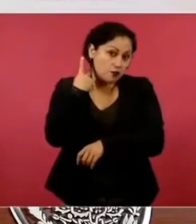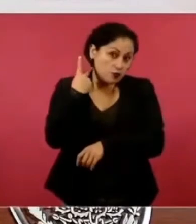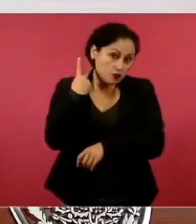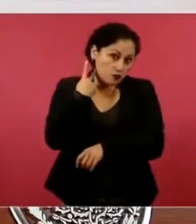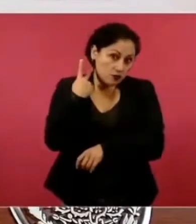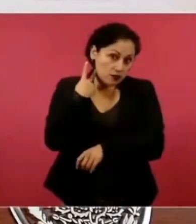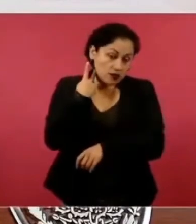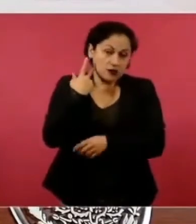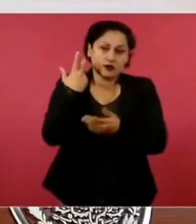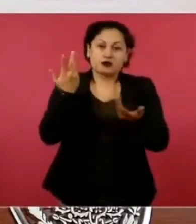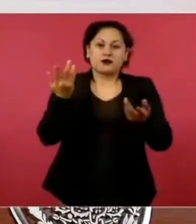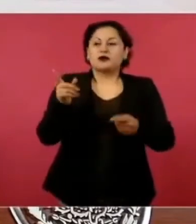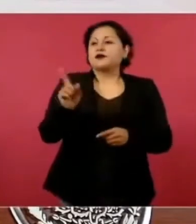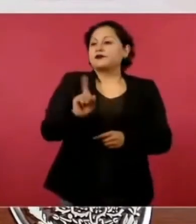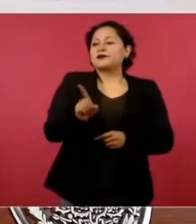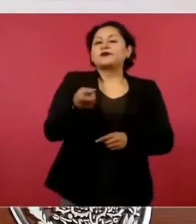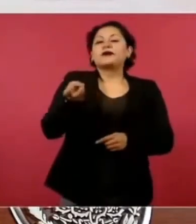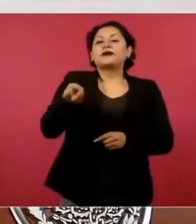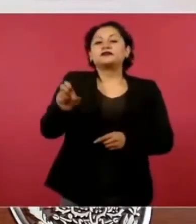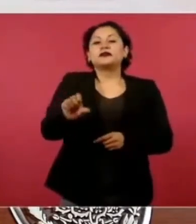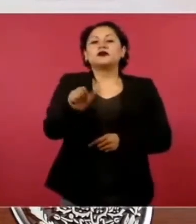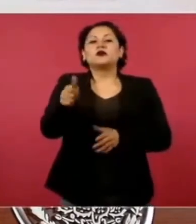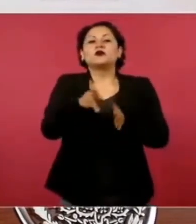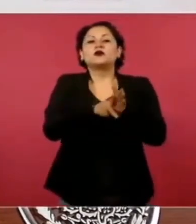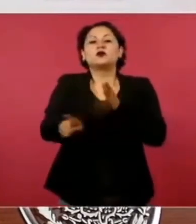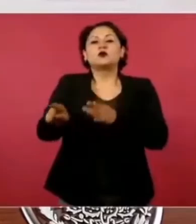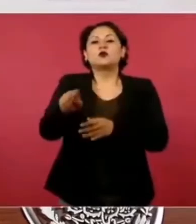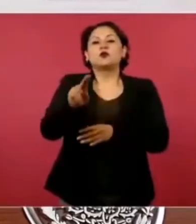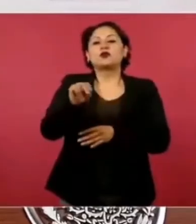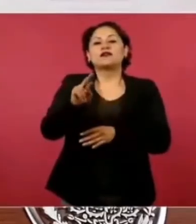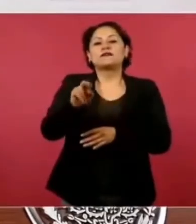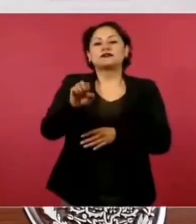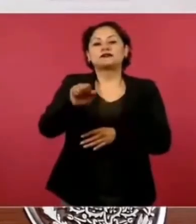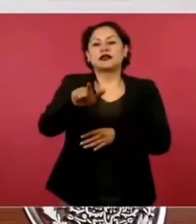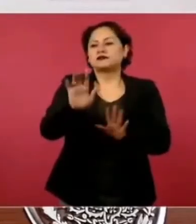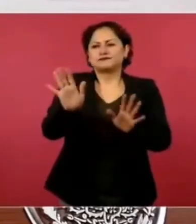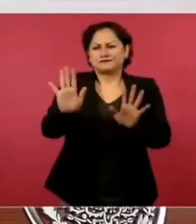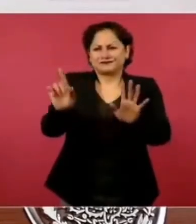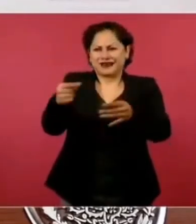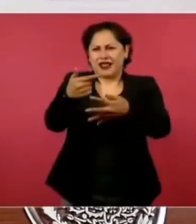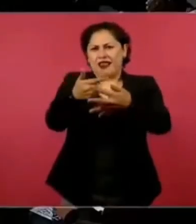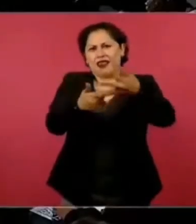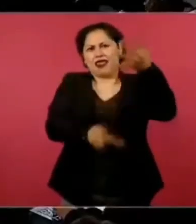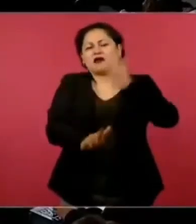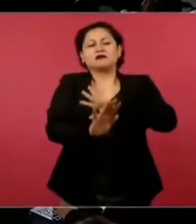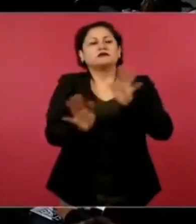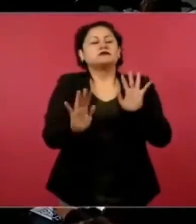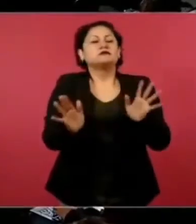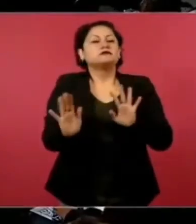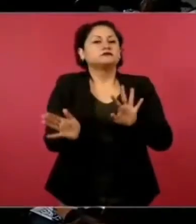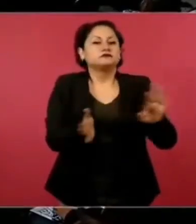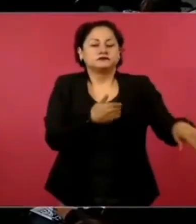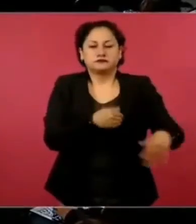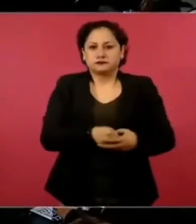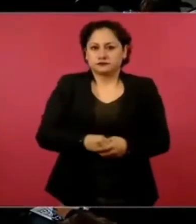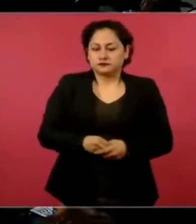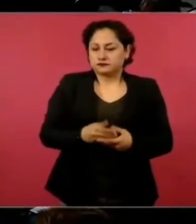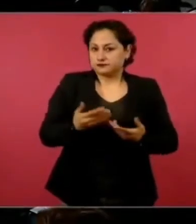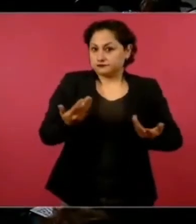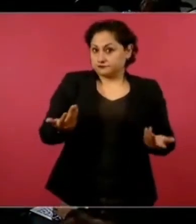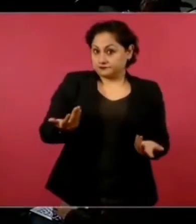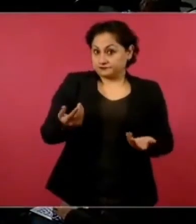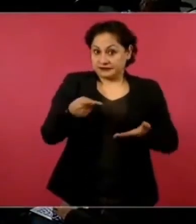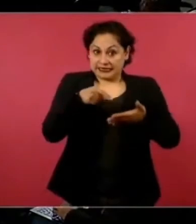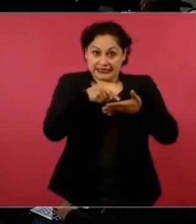no, ese es Universal, ese es de otro. Pero ya párale. Entonces, si los